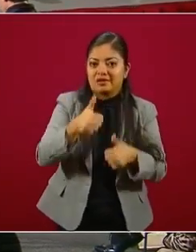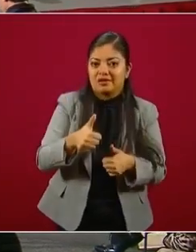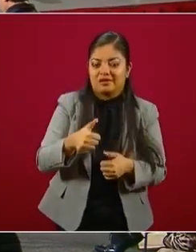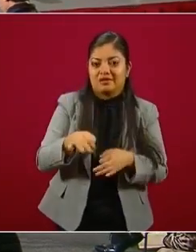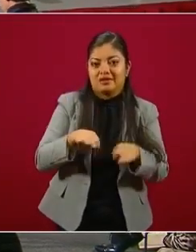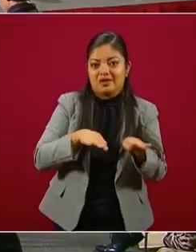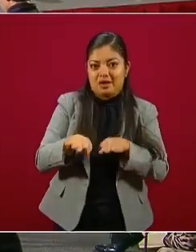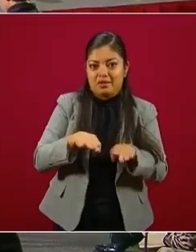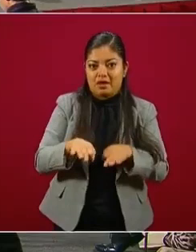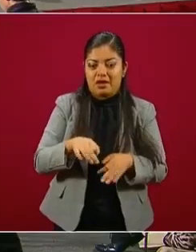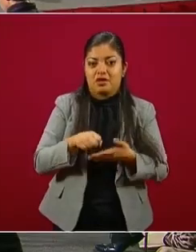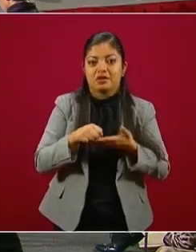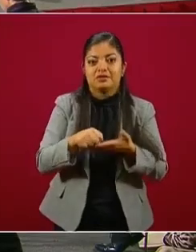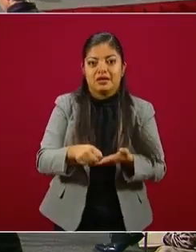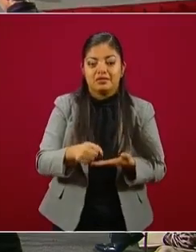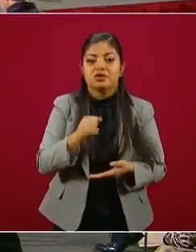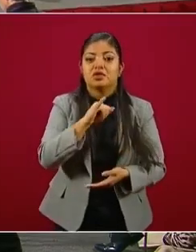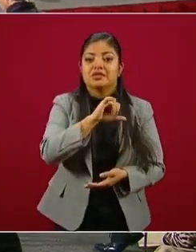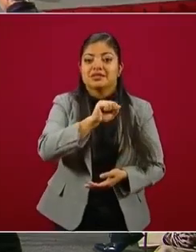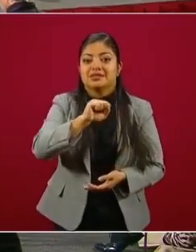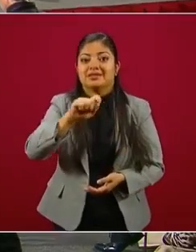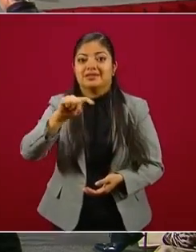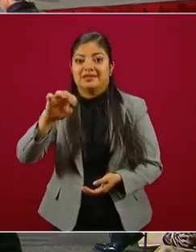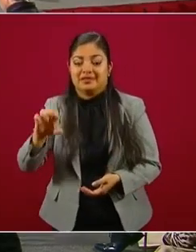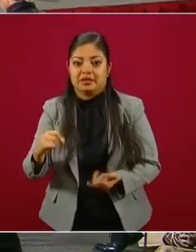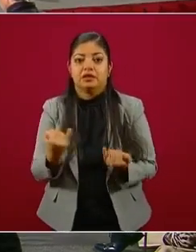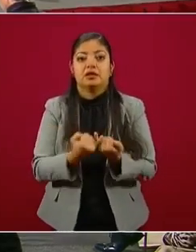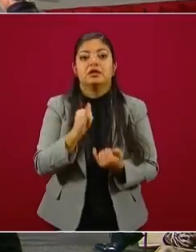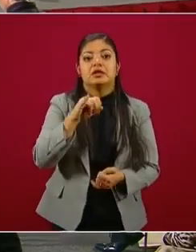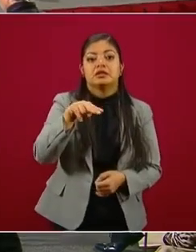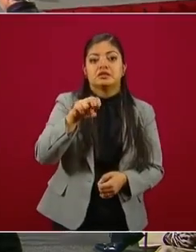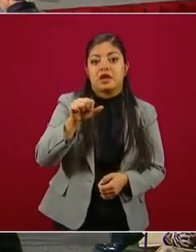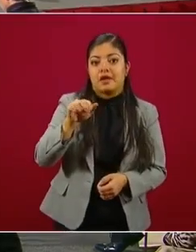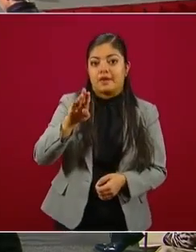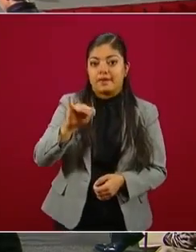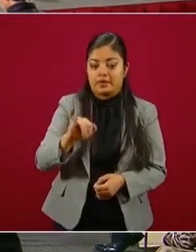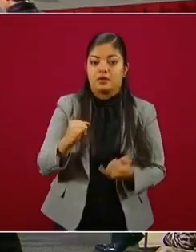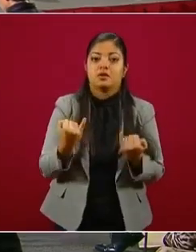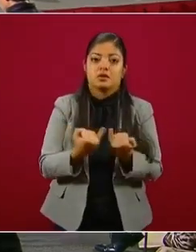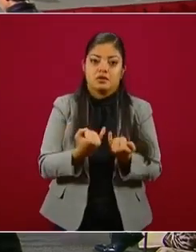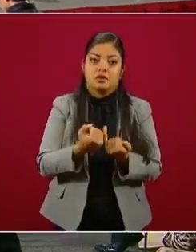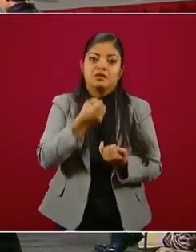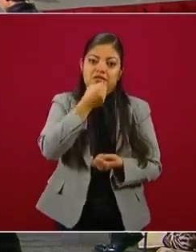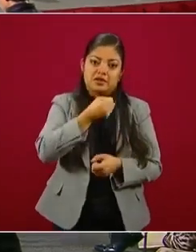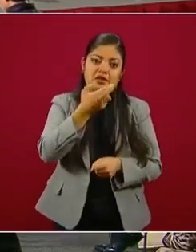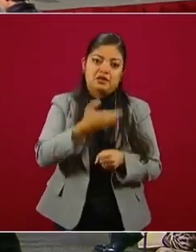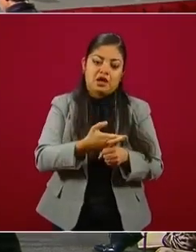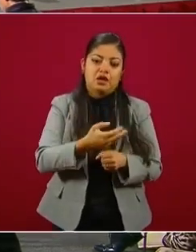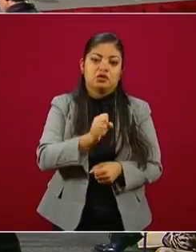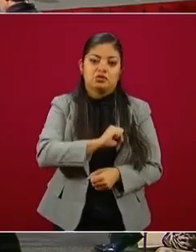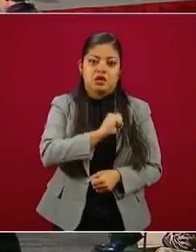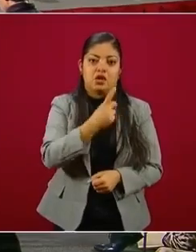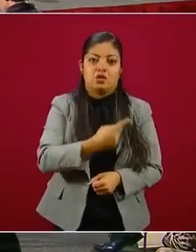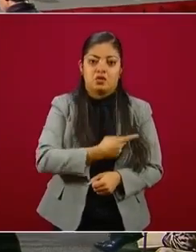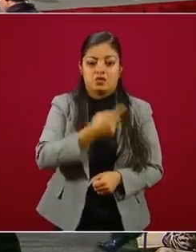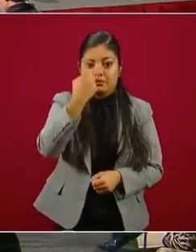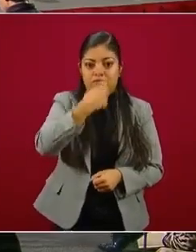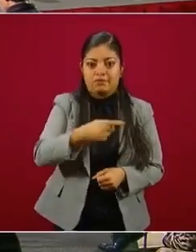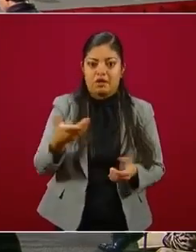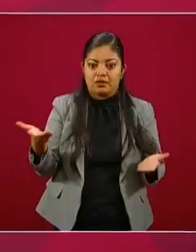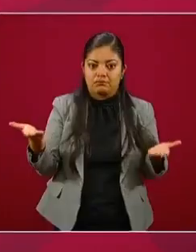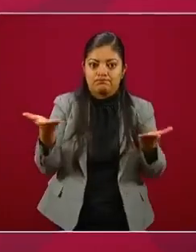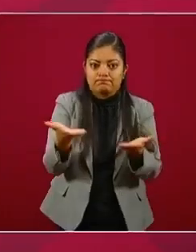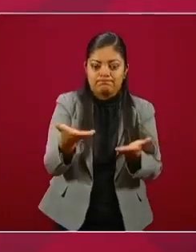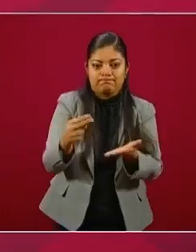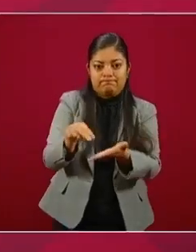al servicio del Estado, el ISSSTE, el INSABI y, por supuesto, el señor secretario de Salud, que ha promovido este convenio.